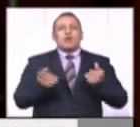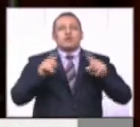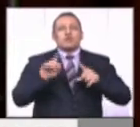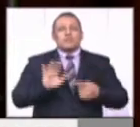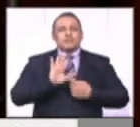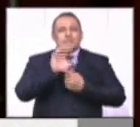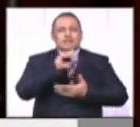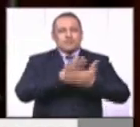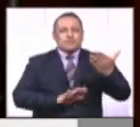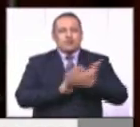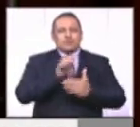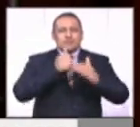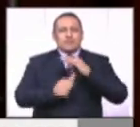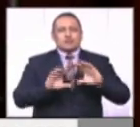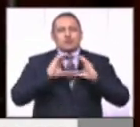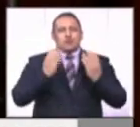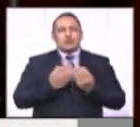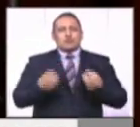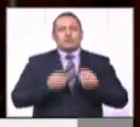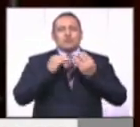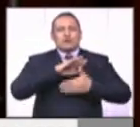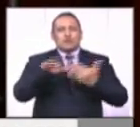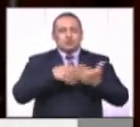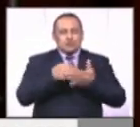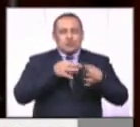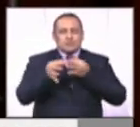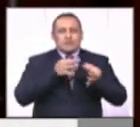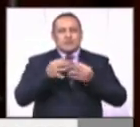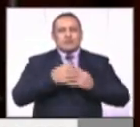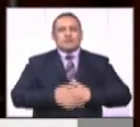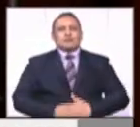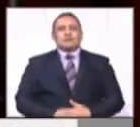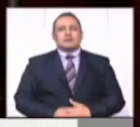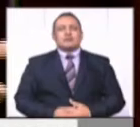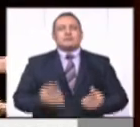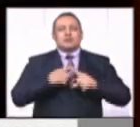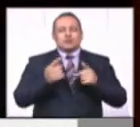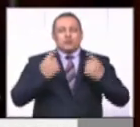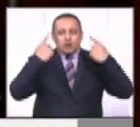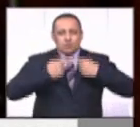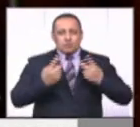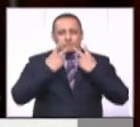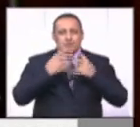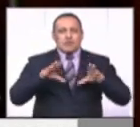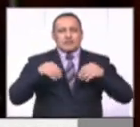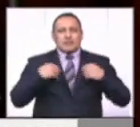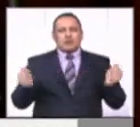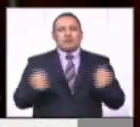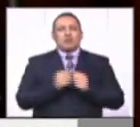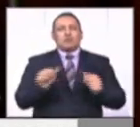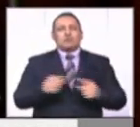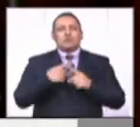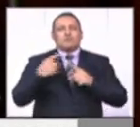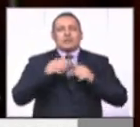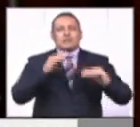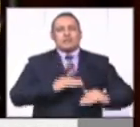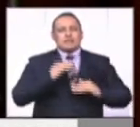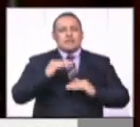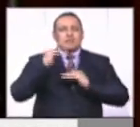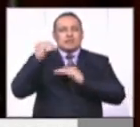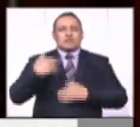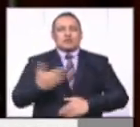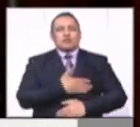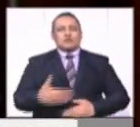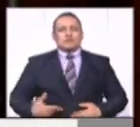presentaban informe al congreso Por qué todo eso dice esto sobre los acuerdos que tomaban con los otros niveles de gobierno